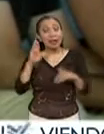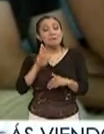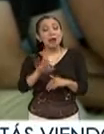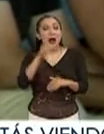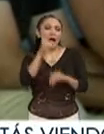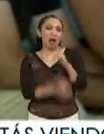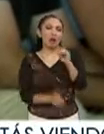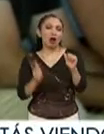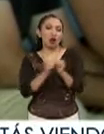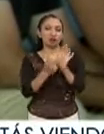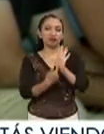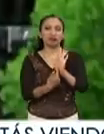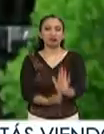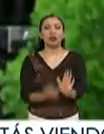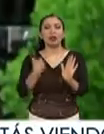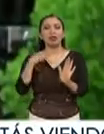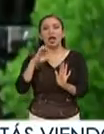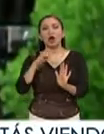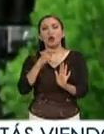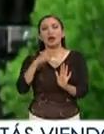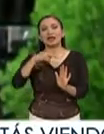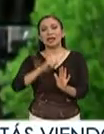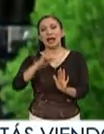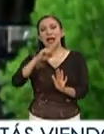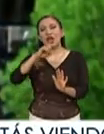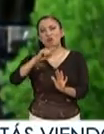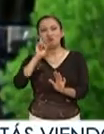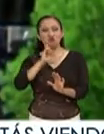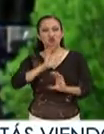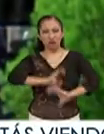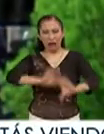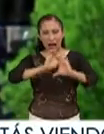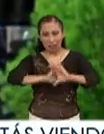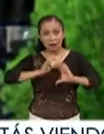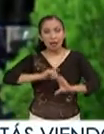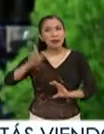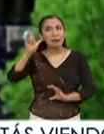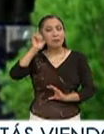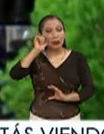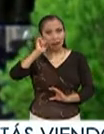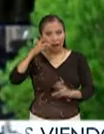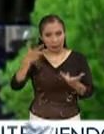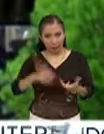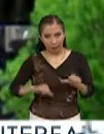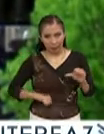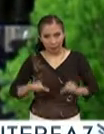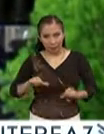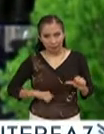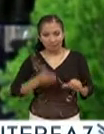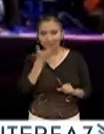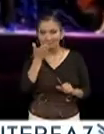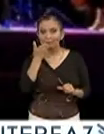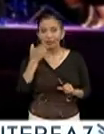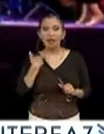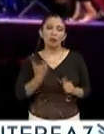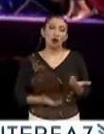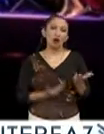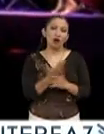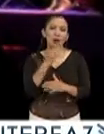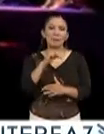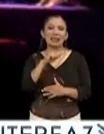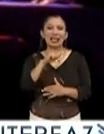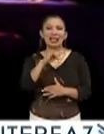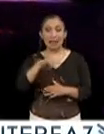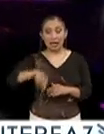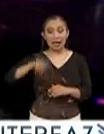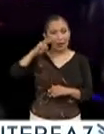miércoles termina con la presentación de Eugenia León. Y mañana se llevarán a cabo las tradicionales mañanitas aquí, de